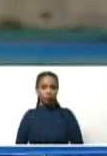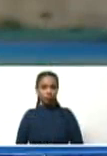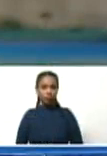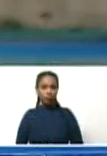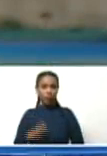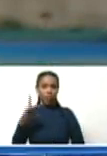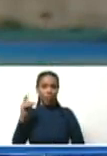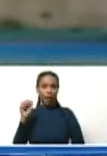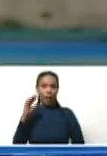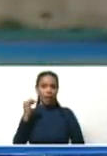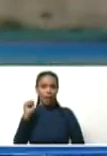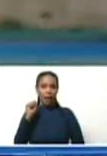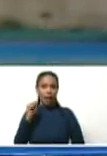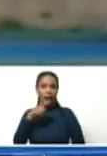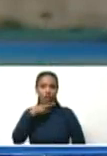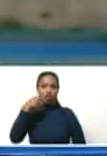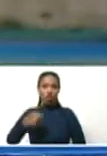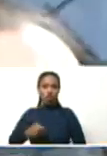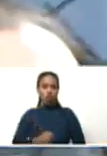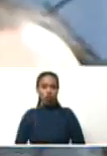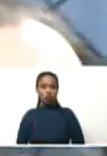Daria Chávez, Rusia.